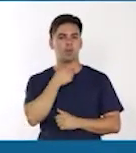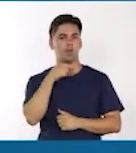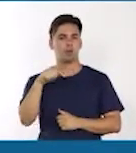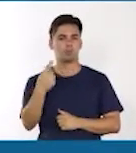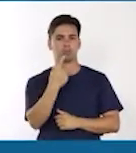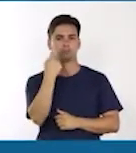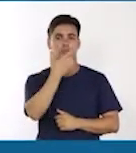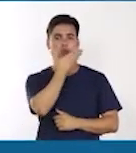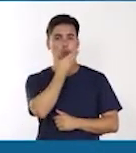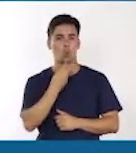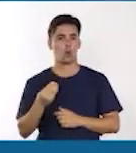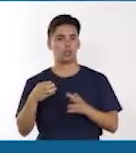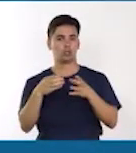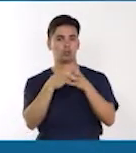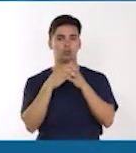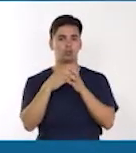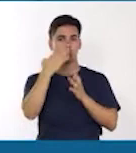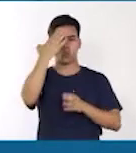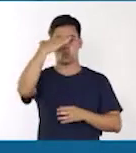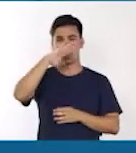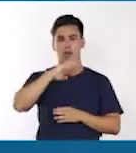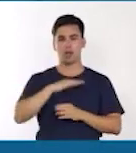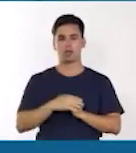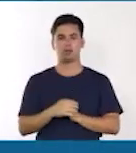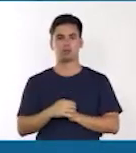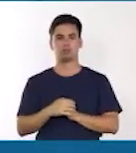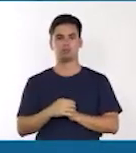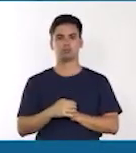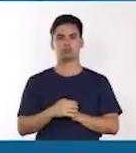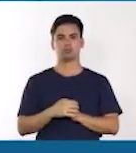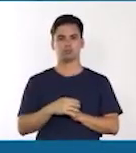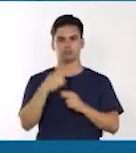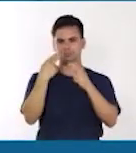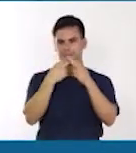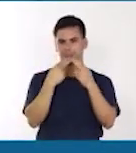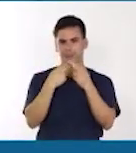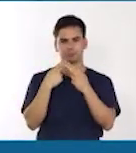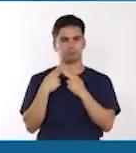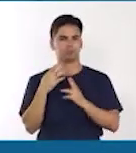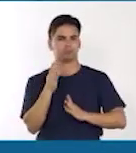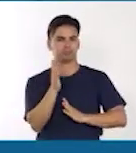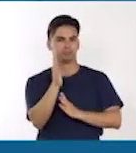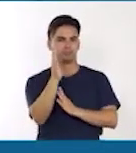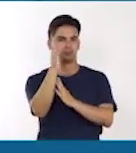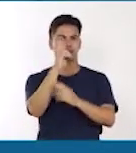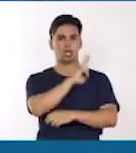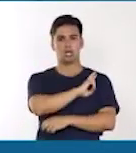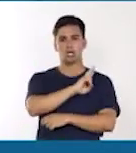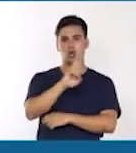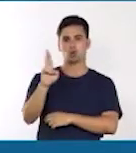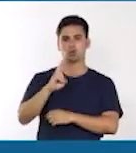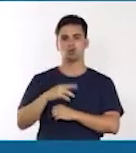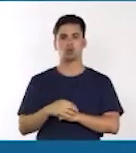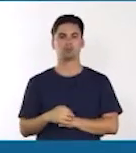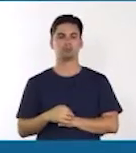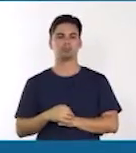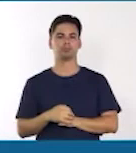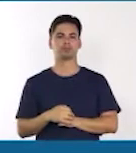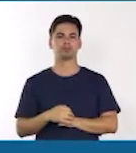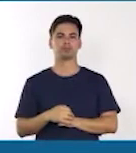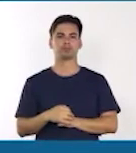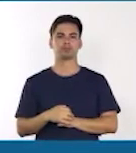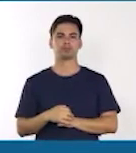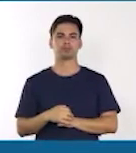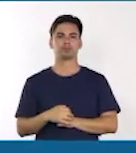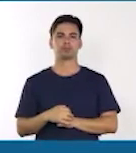Uno es la juventud cubana como garantía de la continuidad de la revolución en contraposición a los problemas que